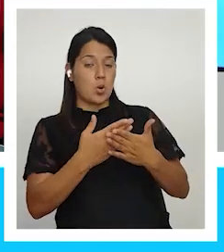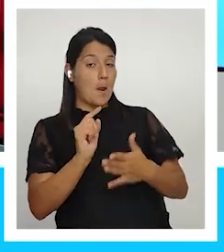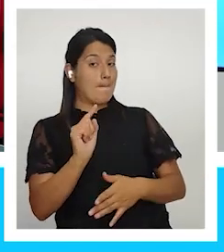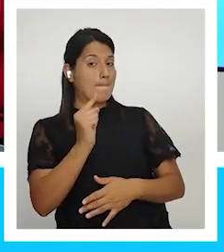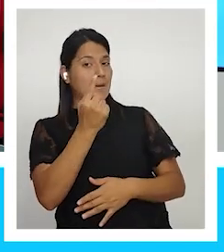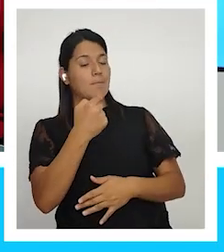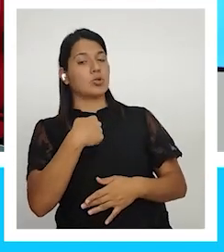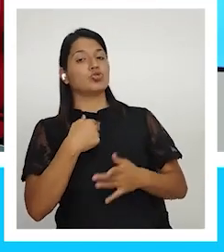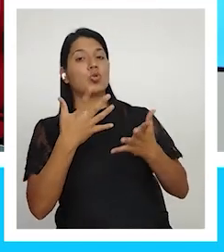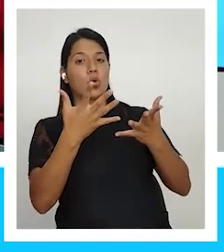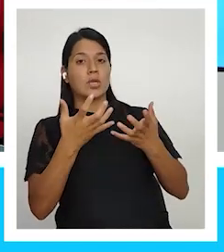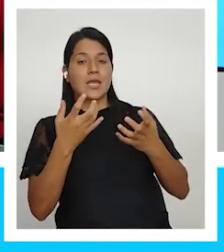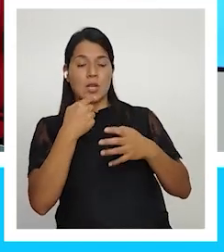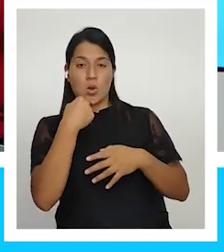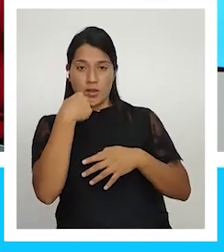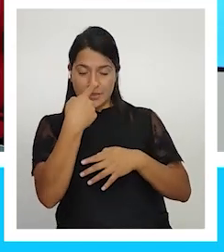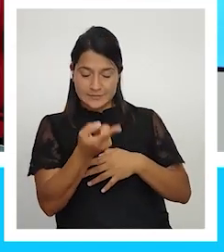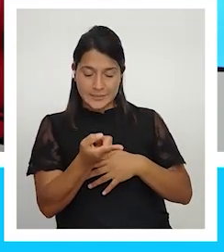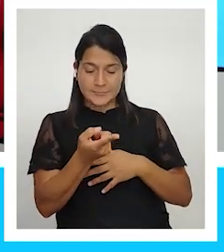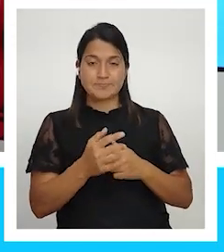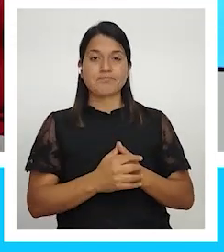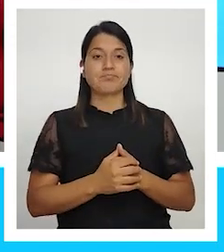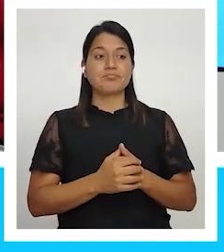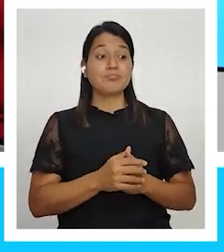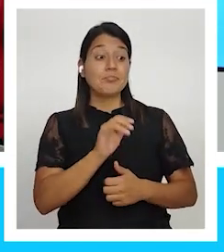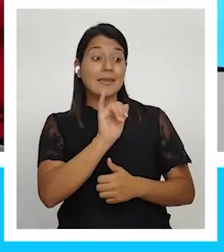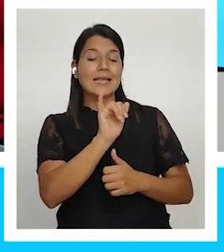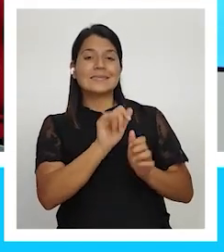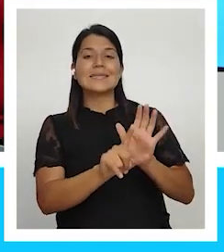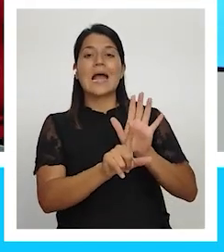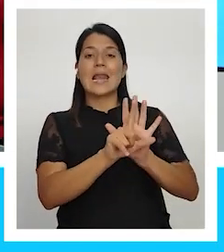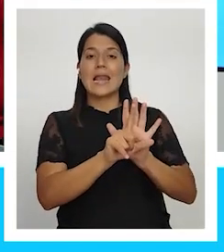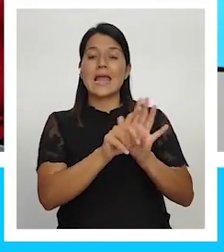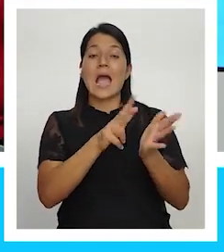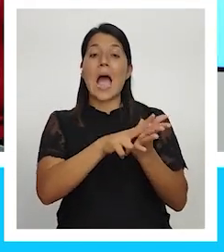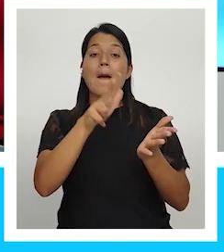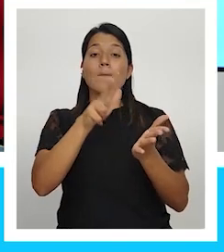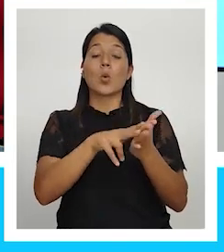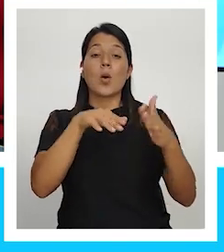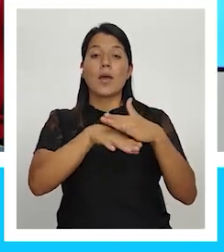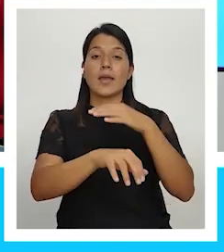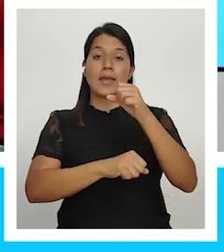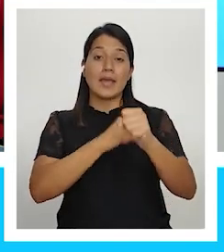acá es que esto es una ley que se aprueba en el 2019.